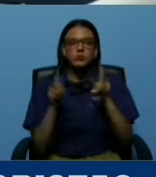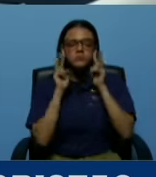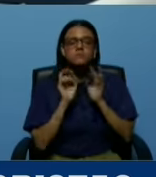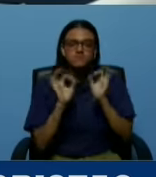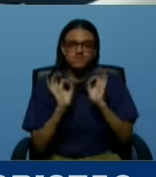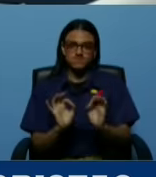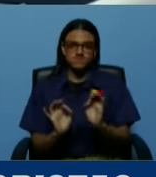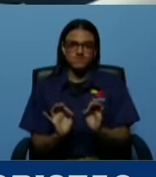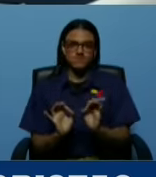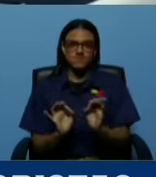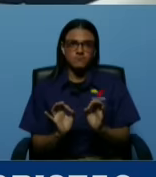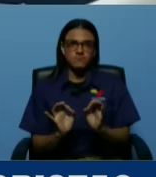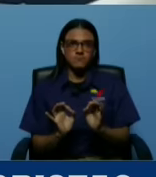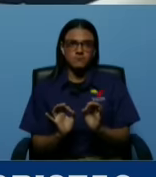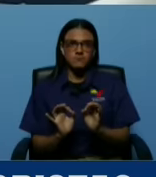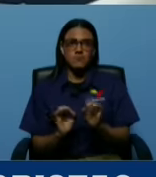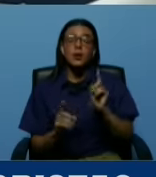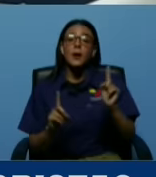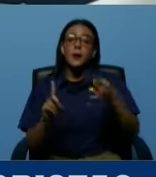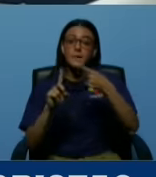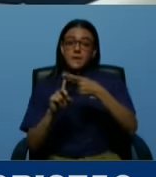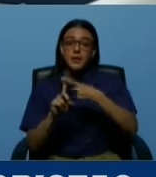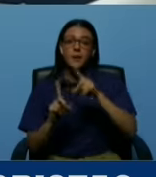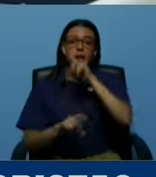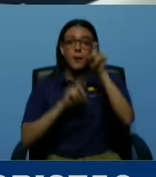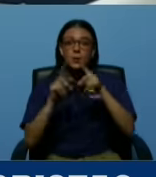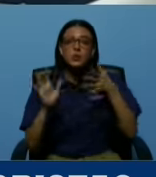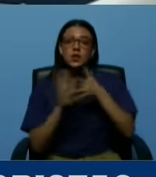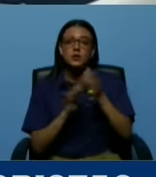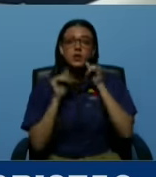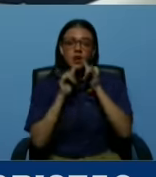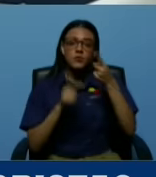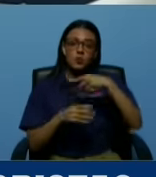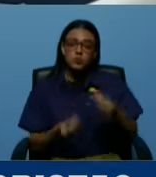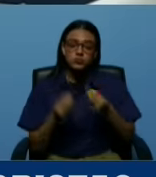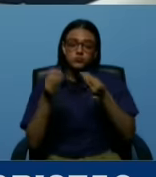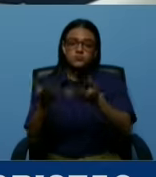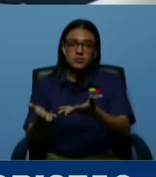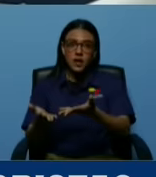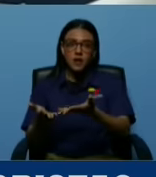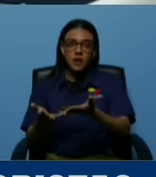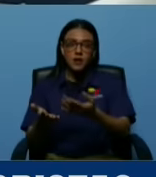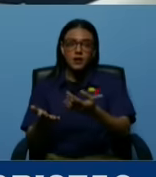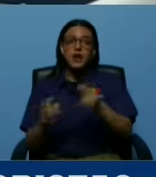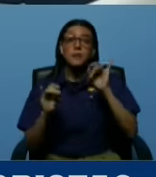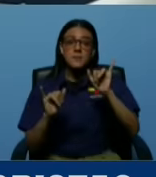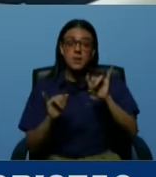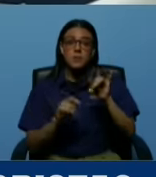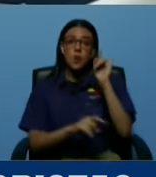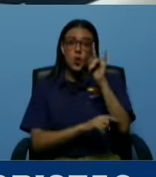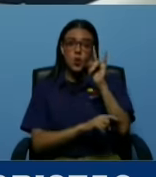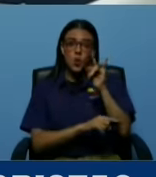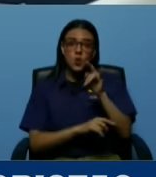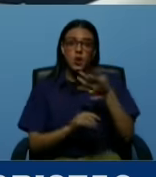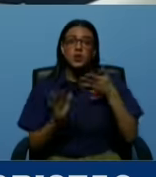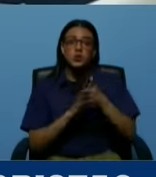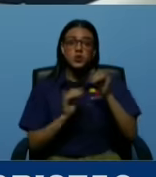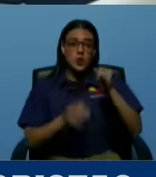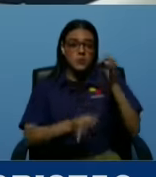Esa primera pregunta vinculada al informe presentado este lunes ante el Consejo